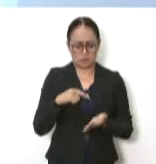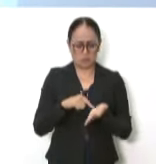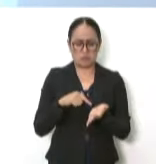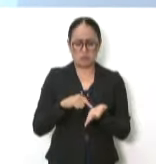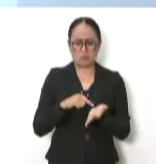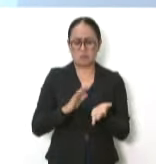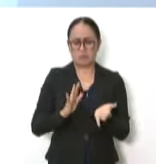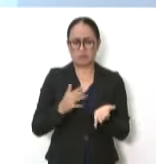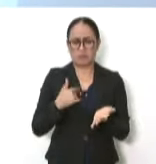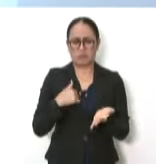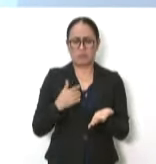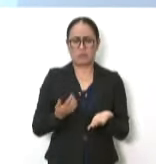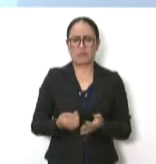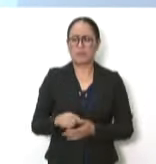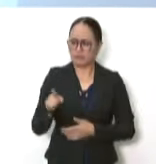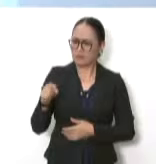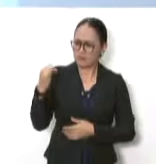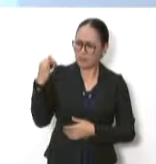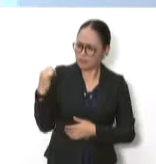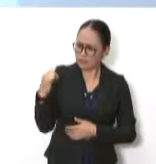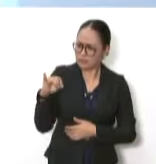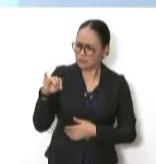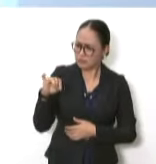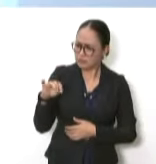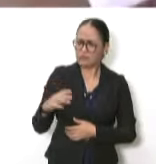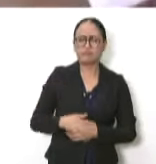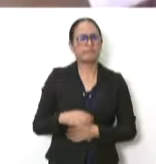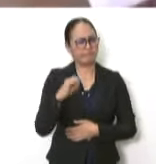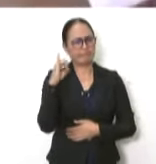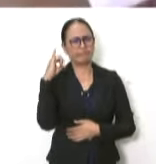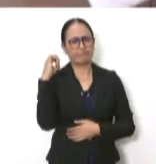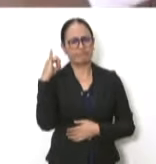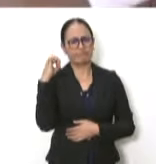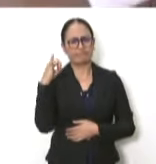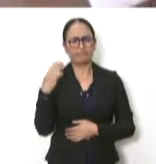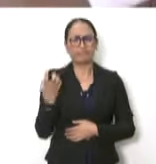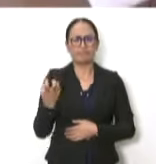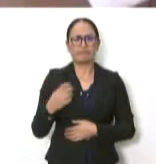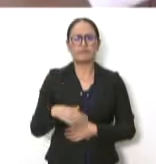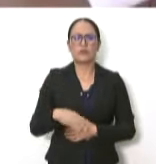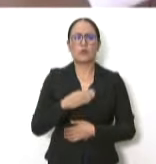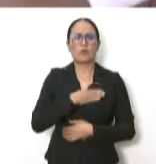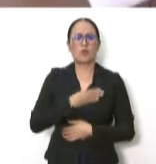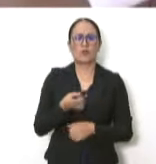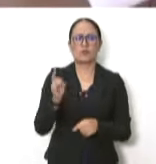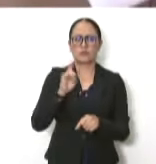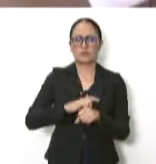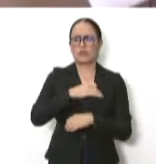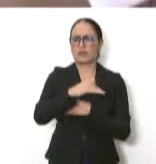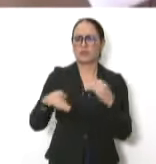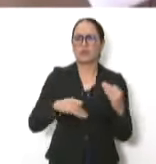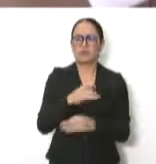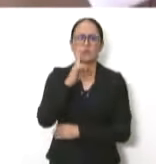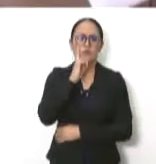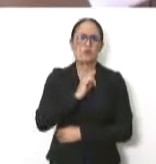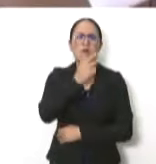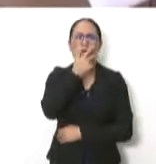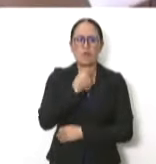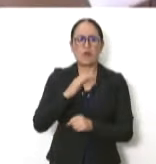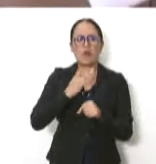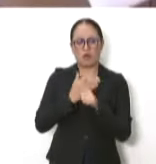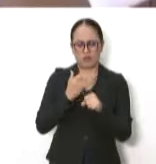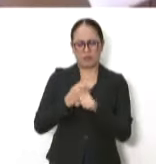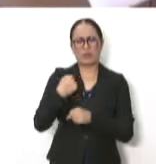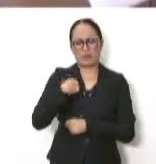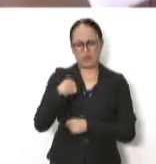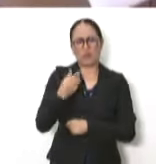considerado, comisionada, ¿es así? Sí, comisionado presidente, muy buenos días a todas y a todos. Solicito, en